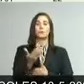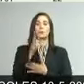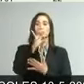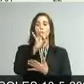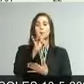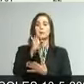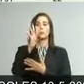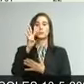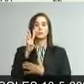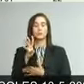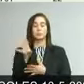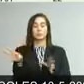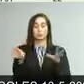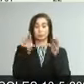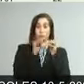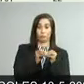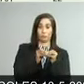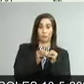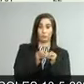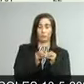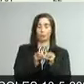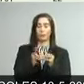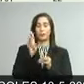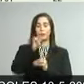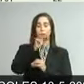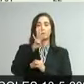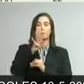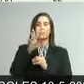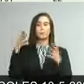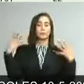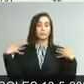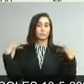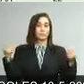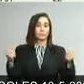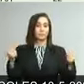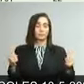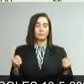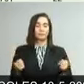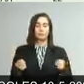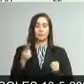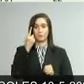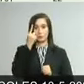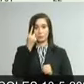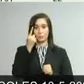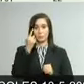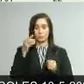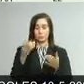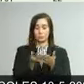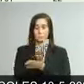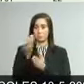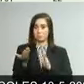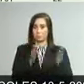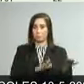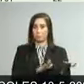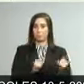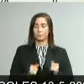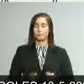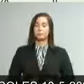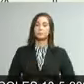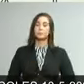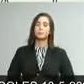84 acumulados, 24 recuperados, un caso nuevo de fallecimiento.